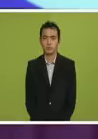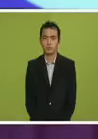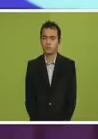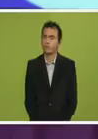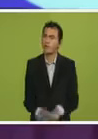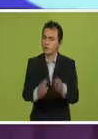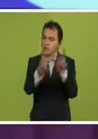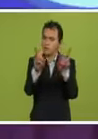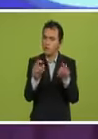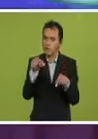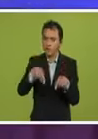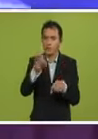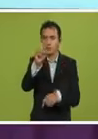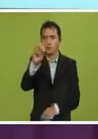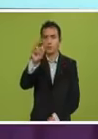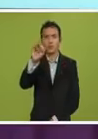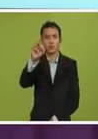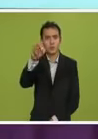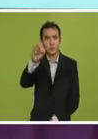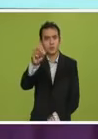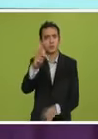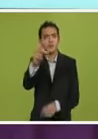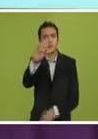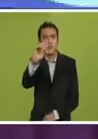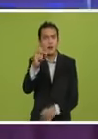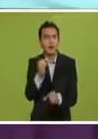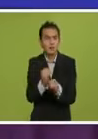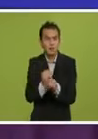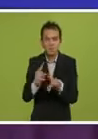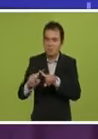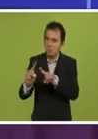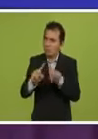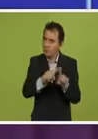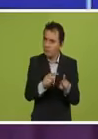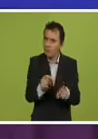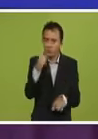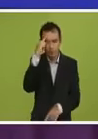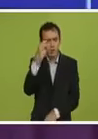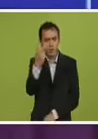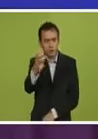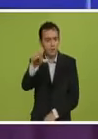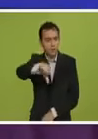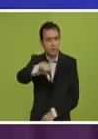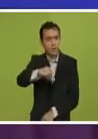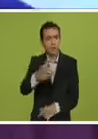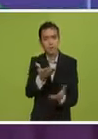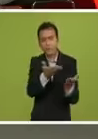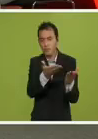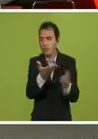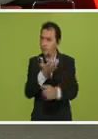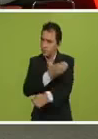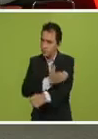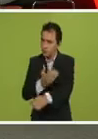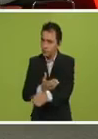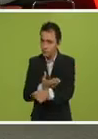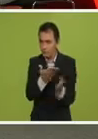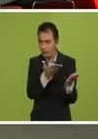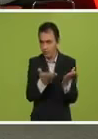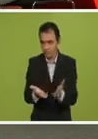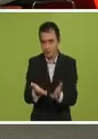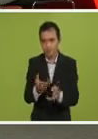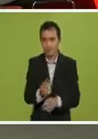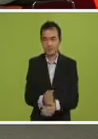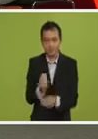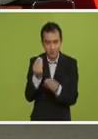Y este es el tema aquí en Sororidades, el PAC y las redes sociales. Y para ello, el día de hoy, vamos a recibir aquí en este estudio, y